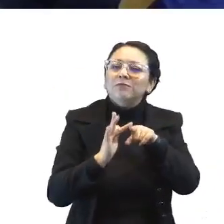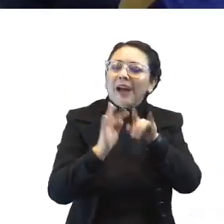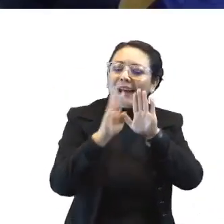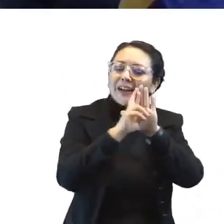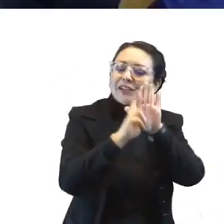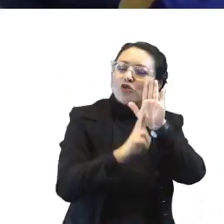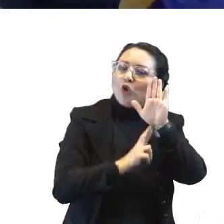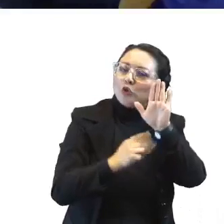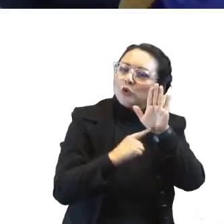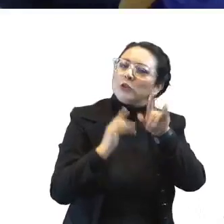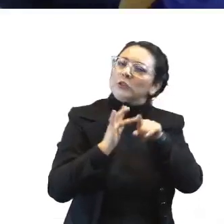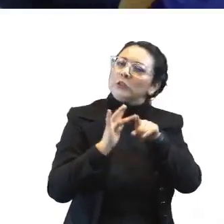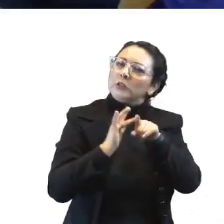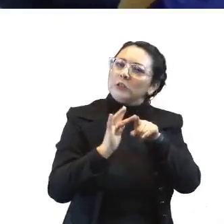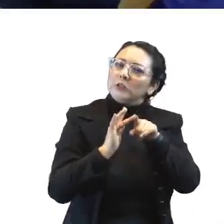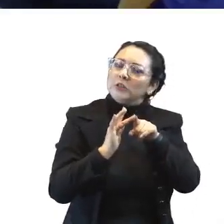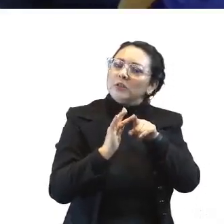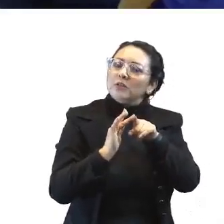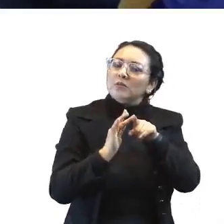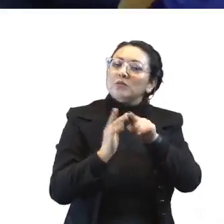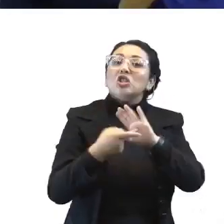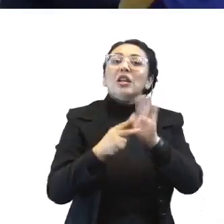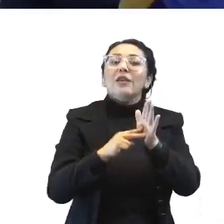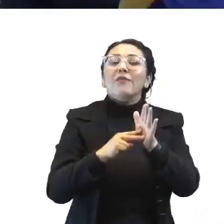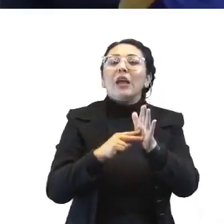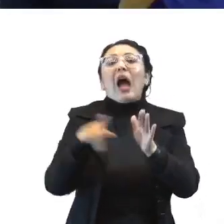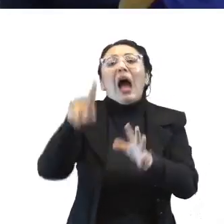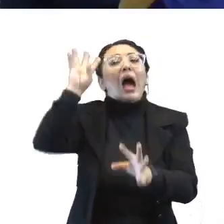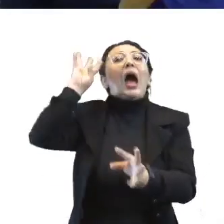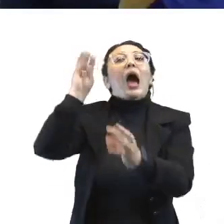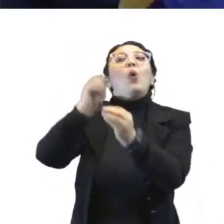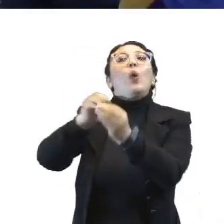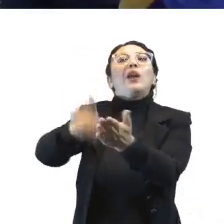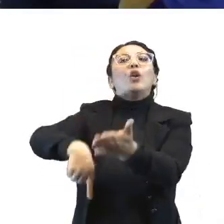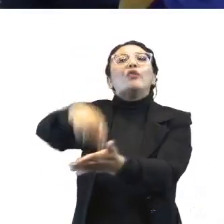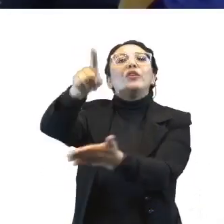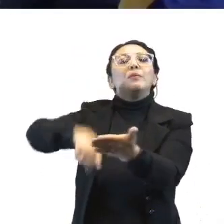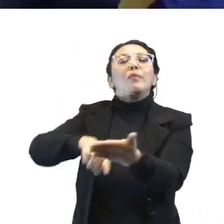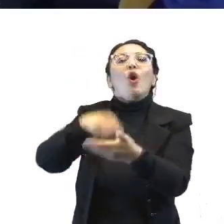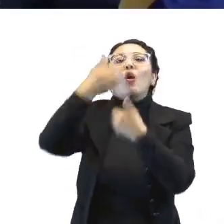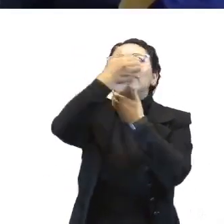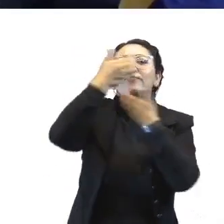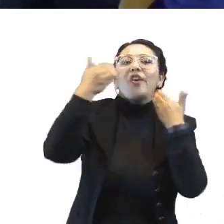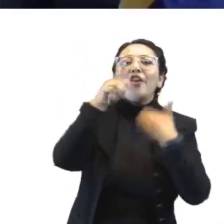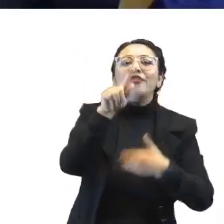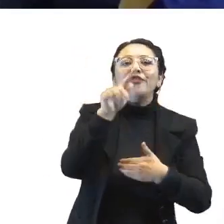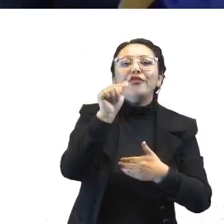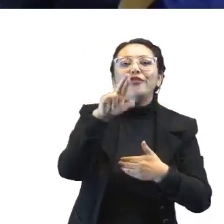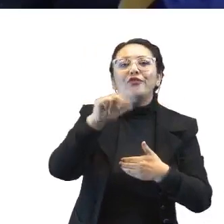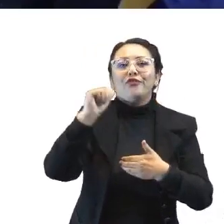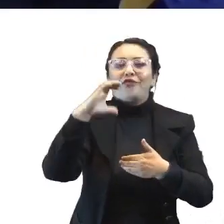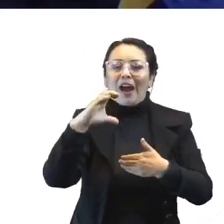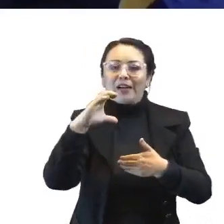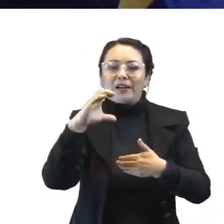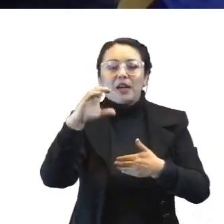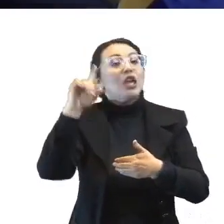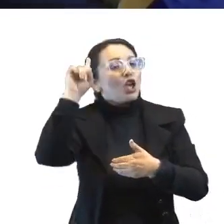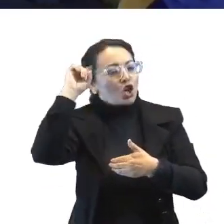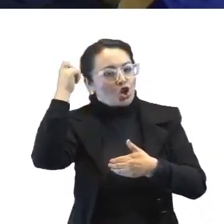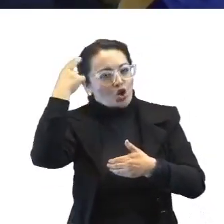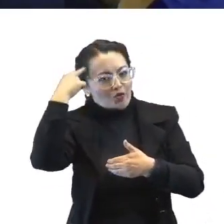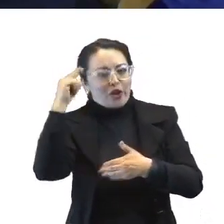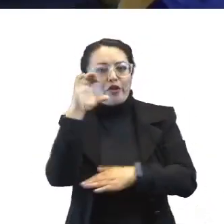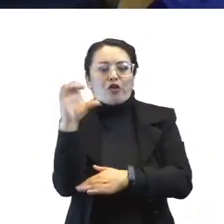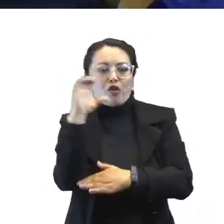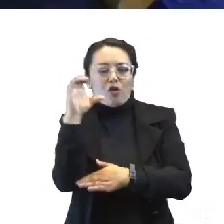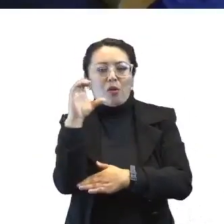resolución no es no solo cumplir con el acuerdo firmado entre las FARC y el Estado